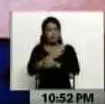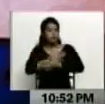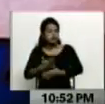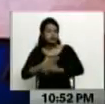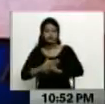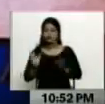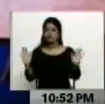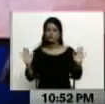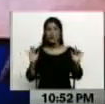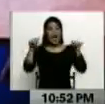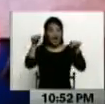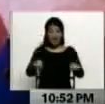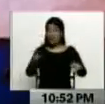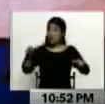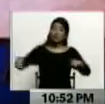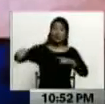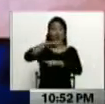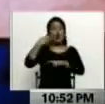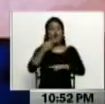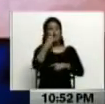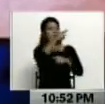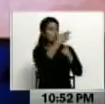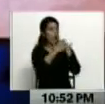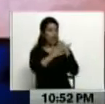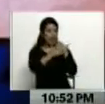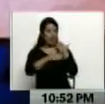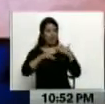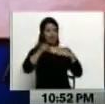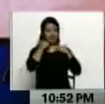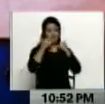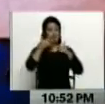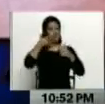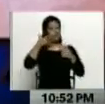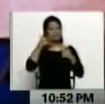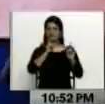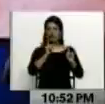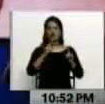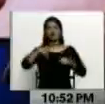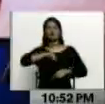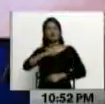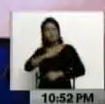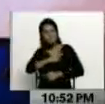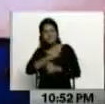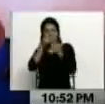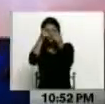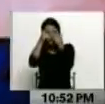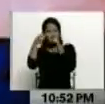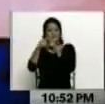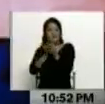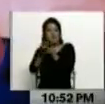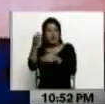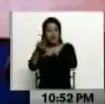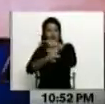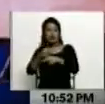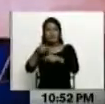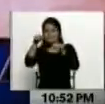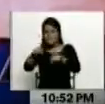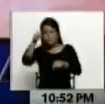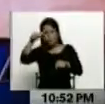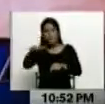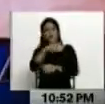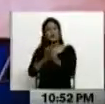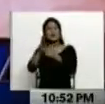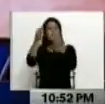un minuto más ni un segundo menos a nosotros a Esta generación no le van a trabajar el ego seremos irreductiblemente chavistas ilegales a nuestra